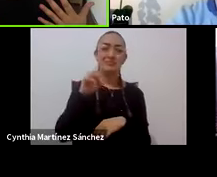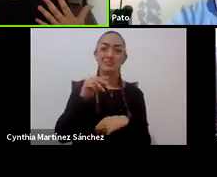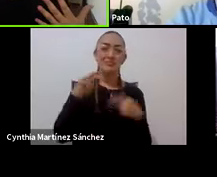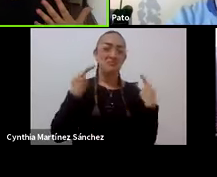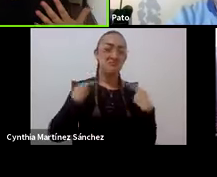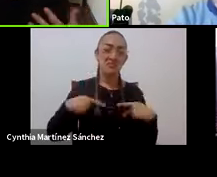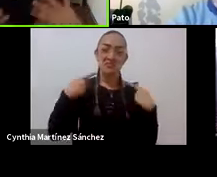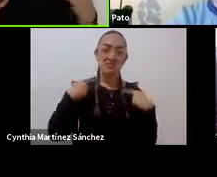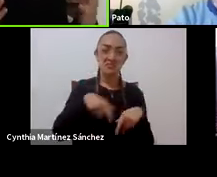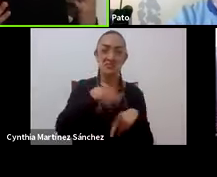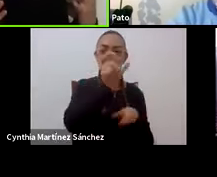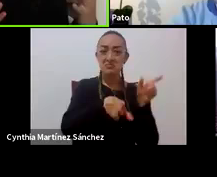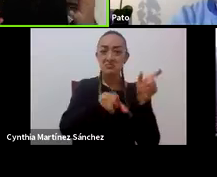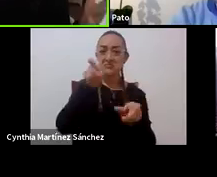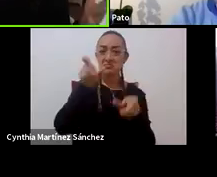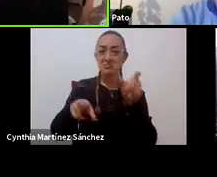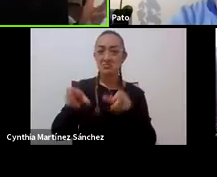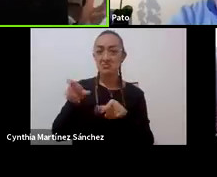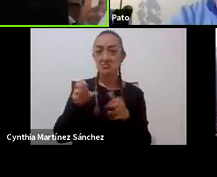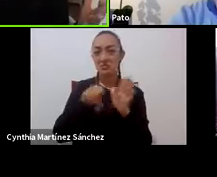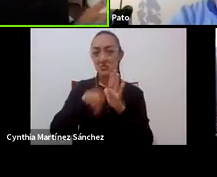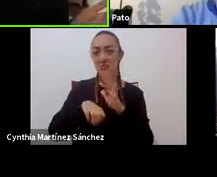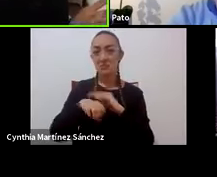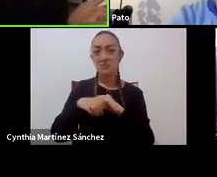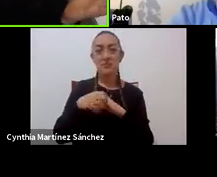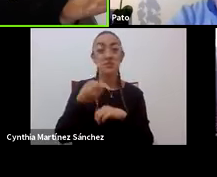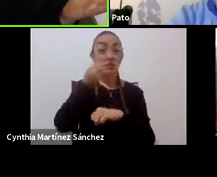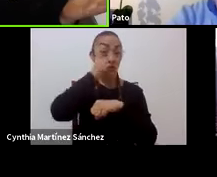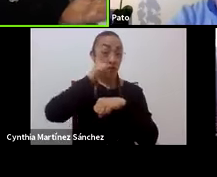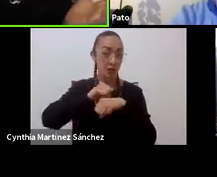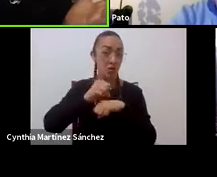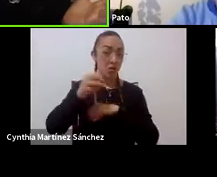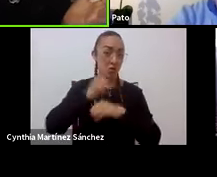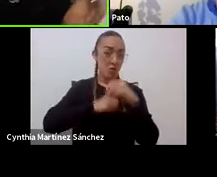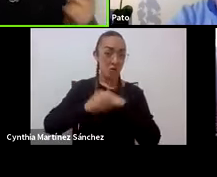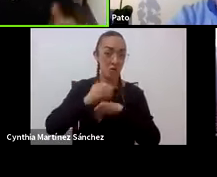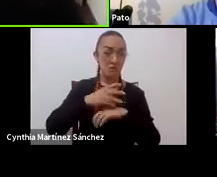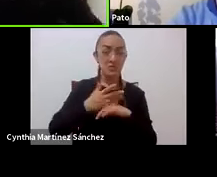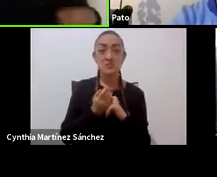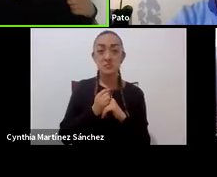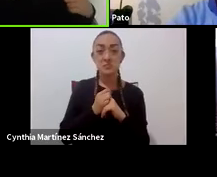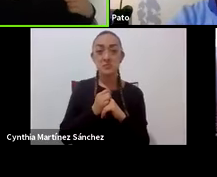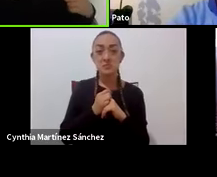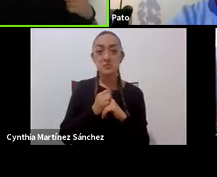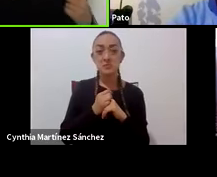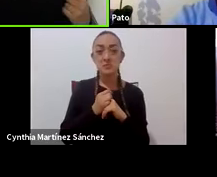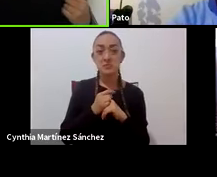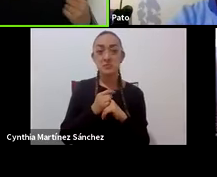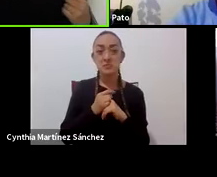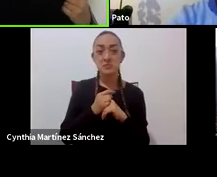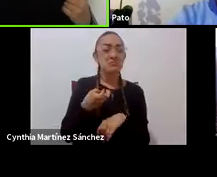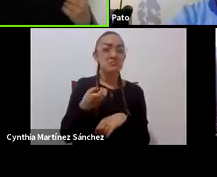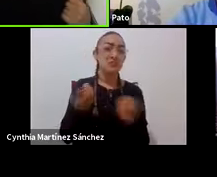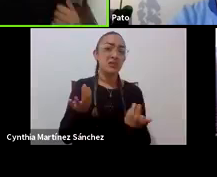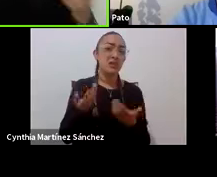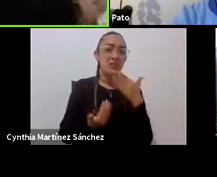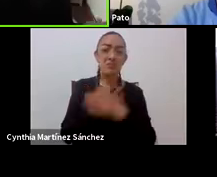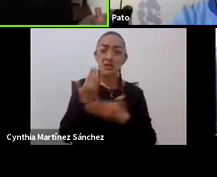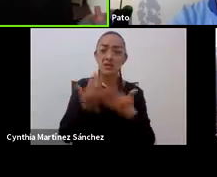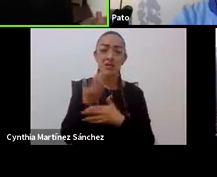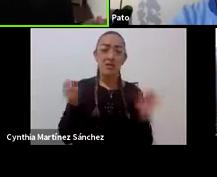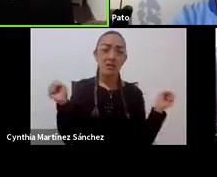ejemplos maravillosos desde el secretario de Obras que llegaba de sus corridas matutinas en traje de corredor, o el